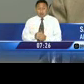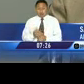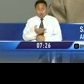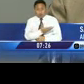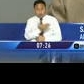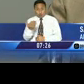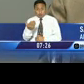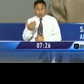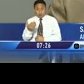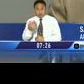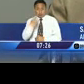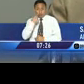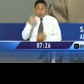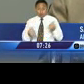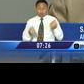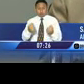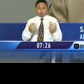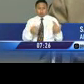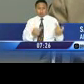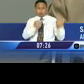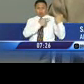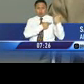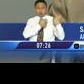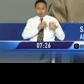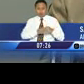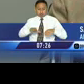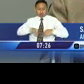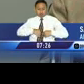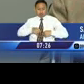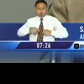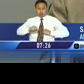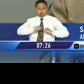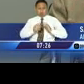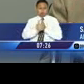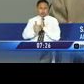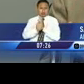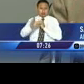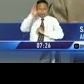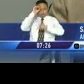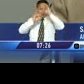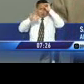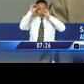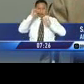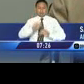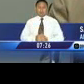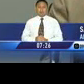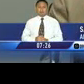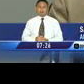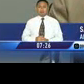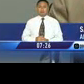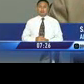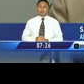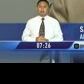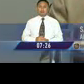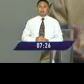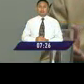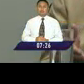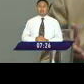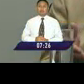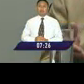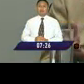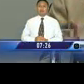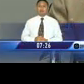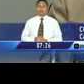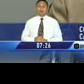ustedes responsablemente asuman esta tarea de capacitarse, de capacitar a todos sus miembros y